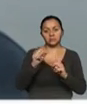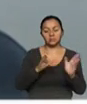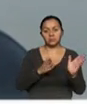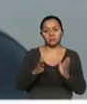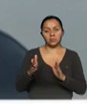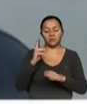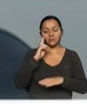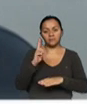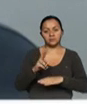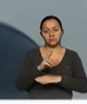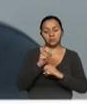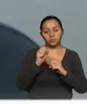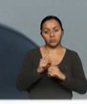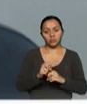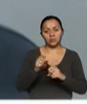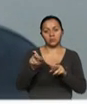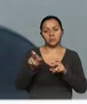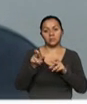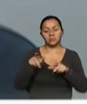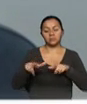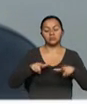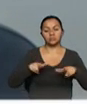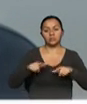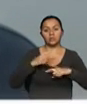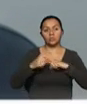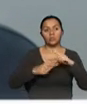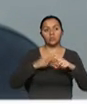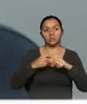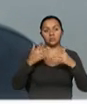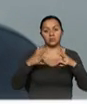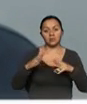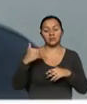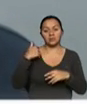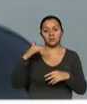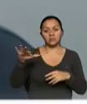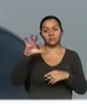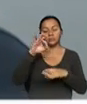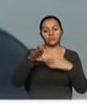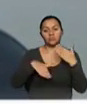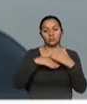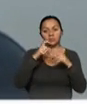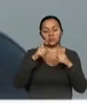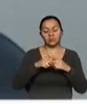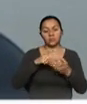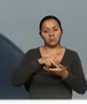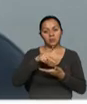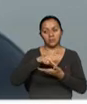registrarse y obtener su permiso, siempre y cuando ellos tengan en cuenta que tienen que estar al día